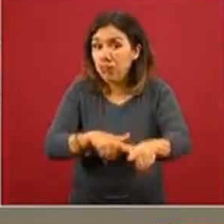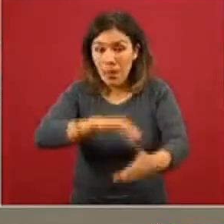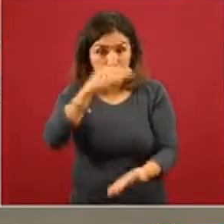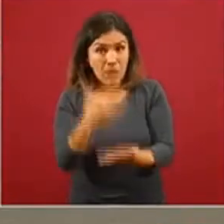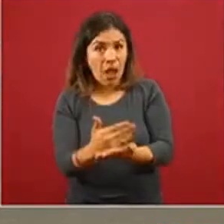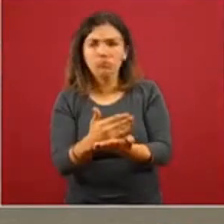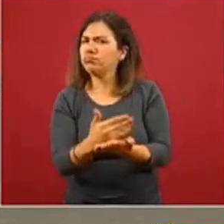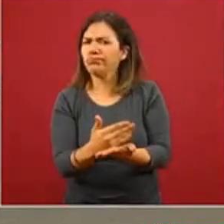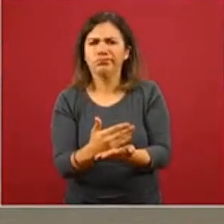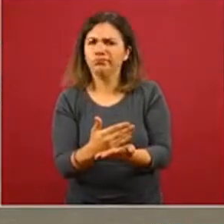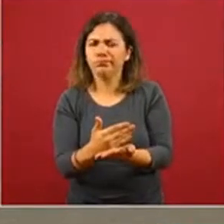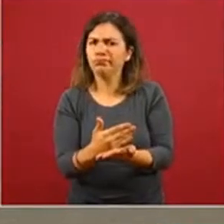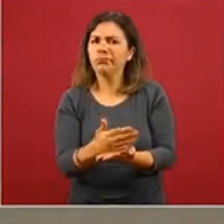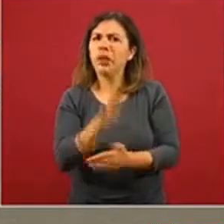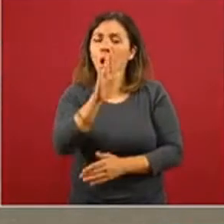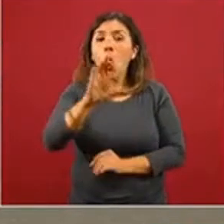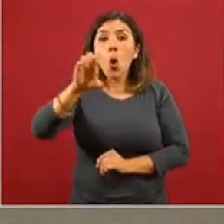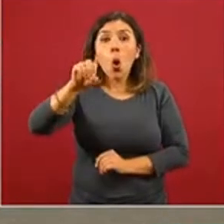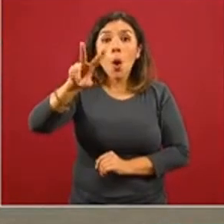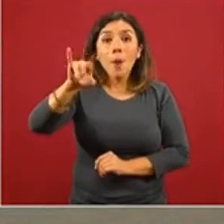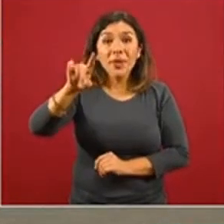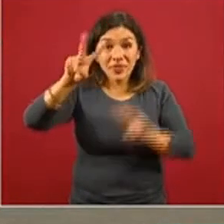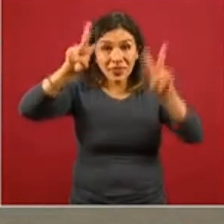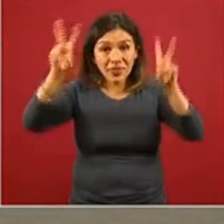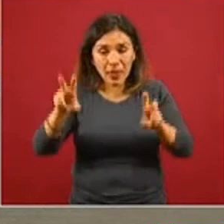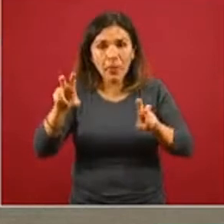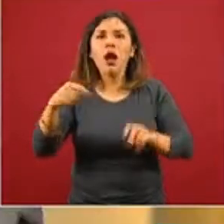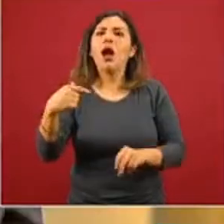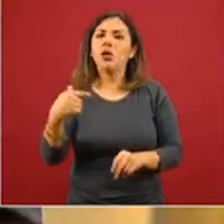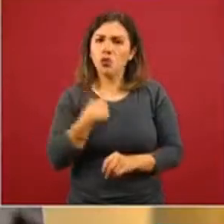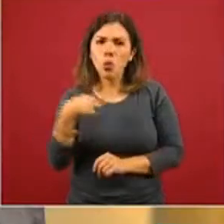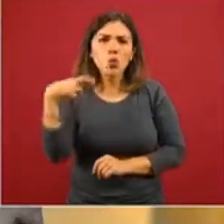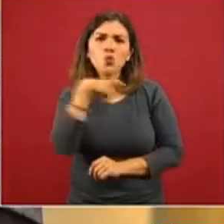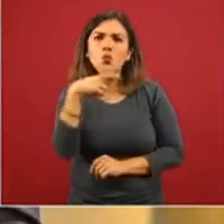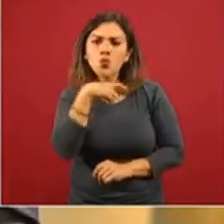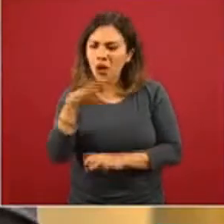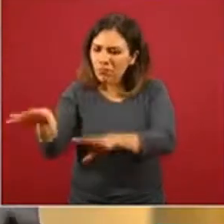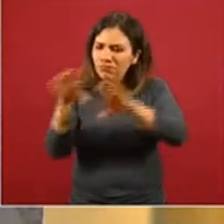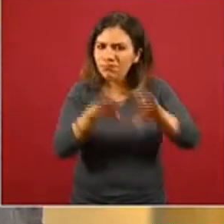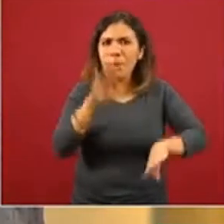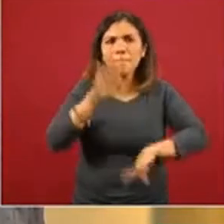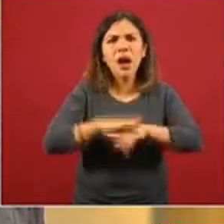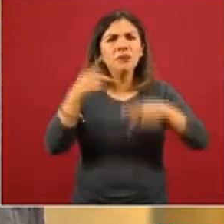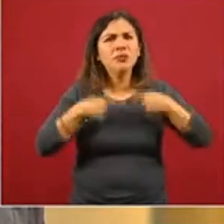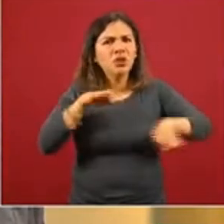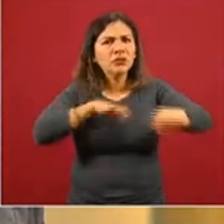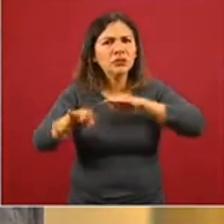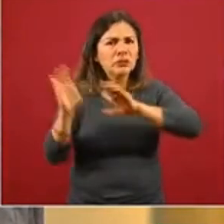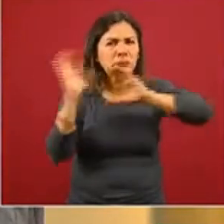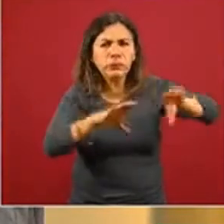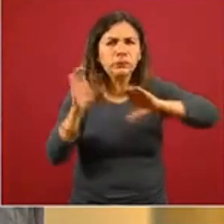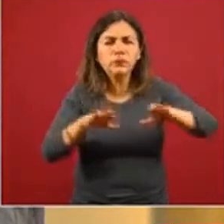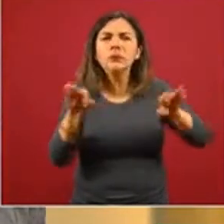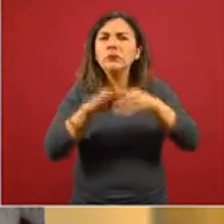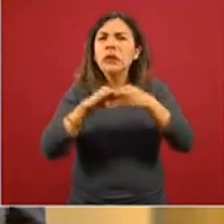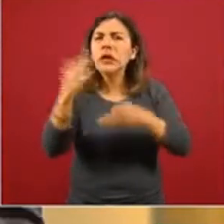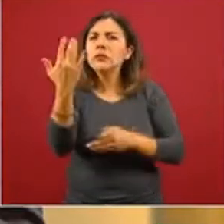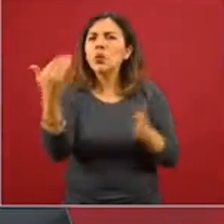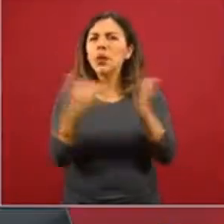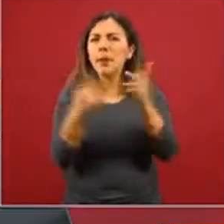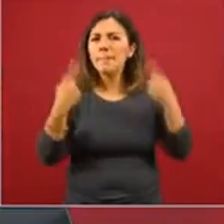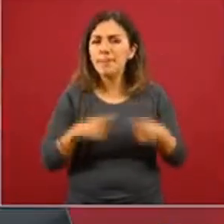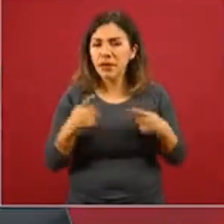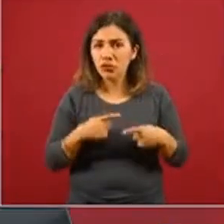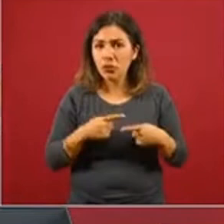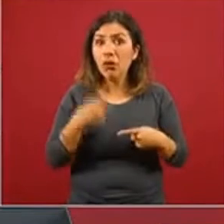detiene. Con respecto a COVID, tomamos la acción emergente de contratar, ahorita son prácticamente 50,000 personas y